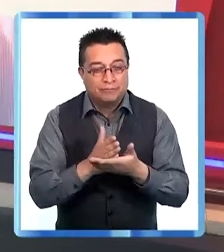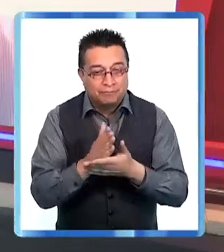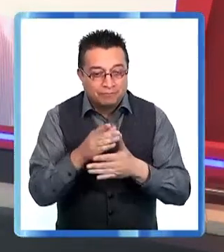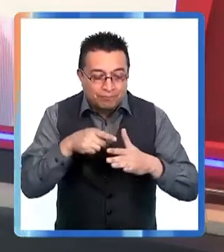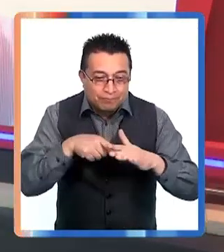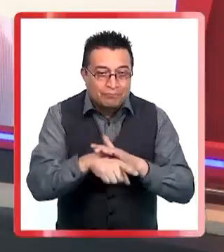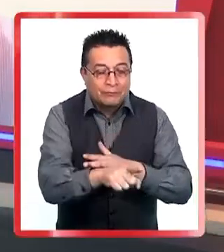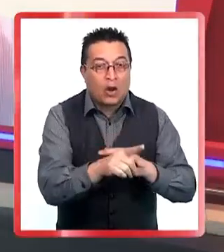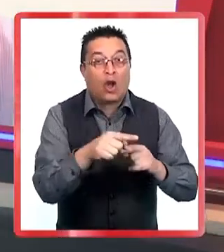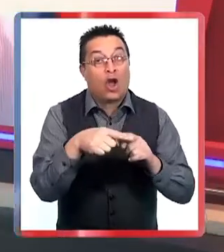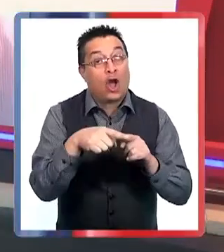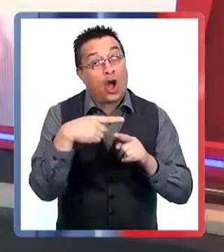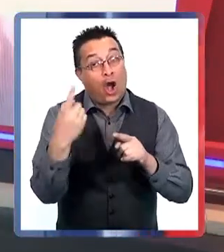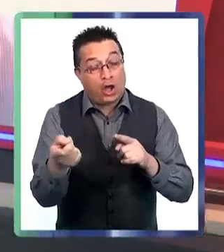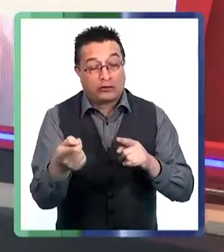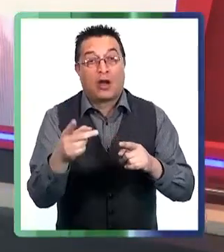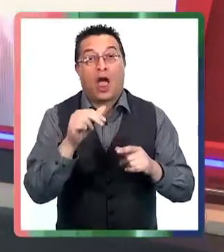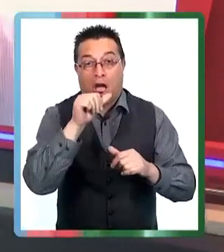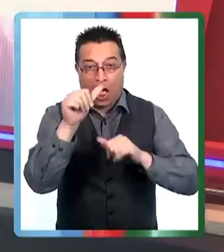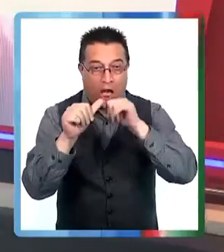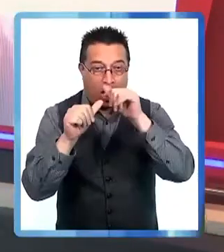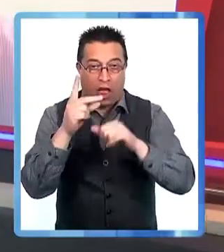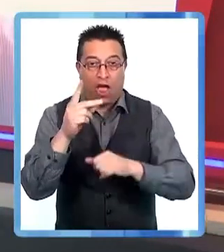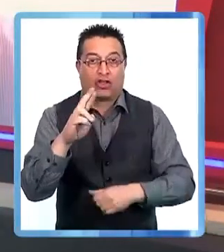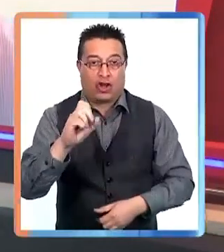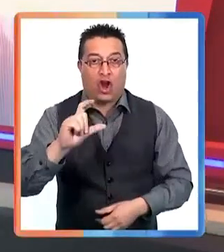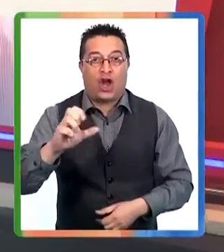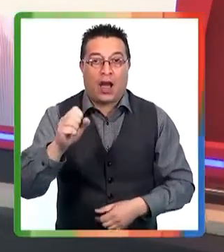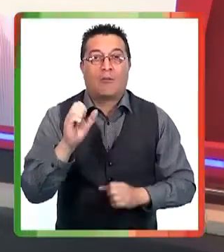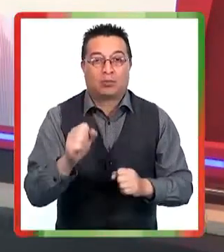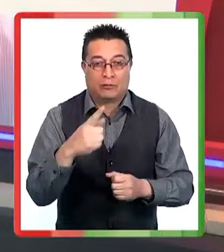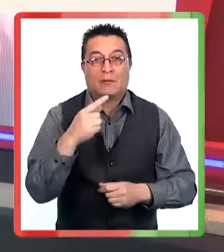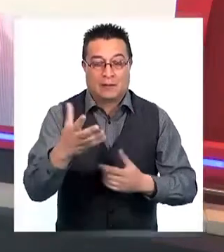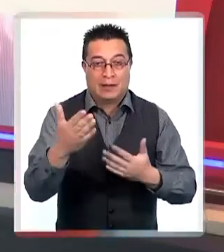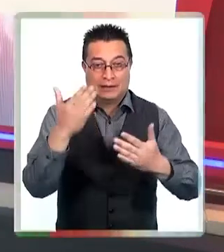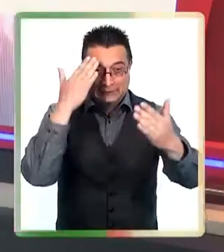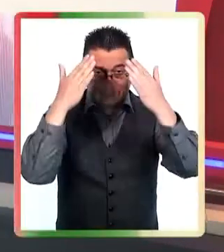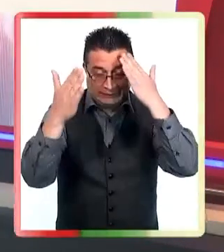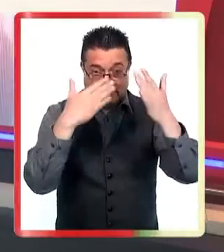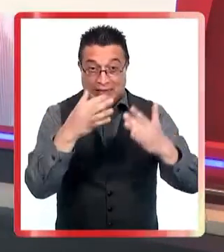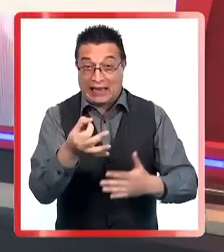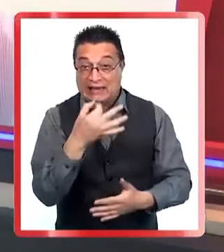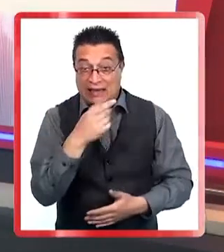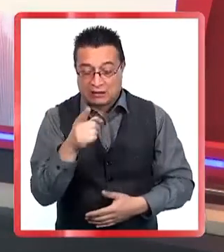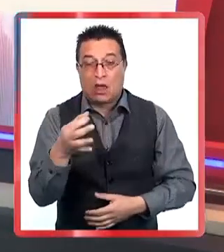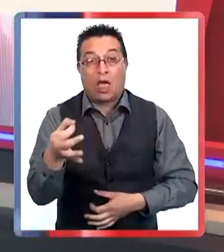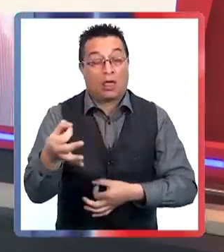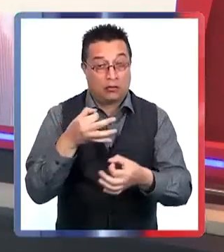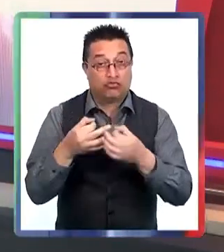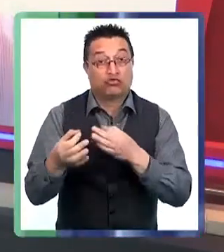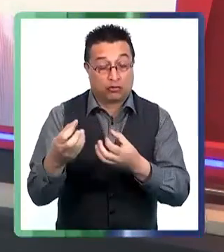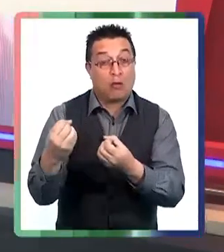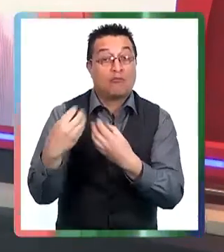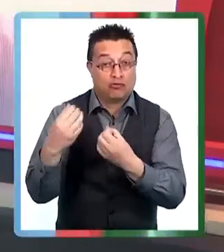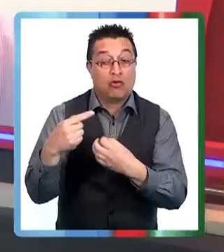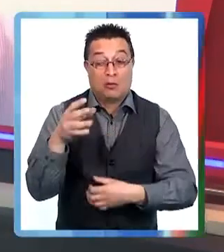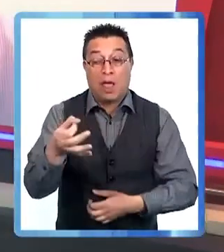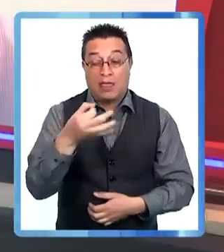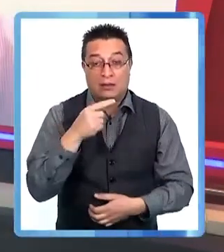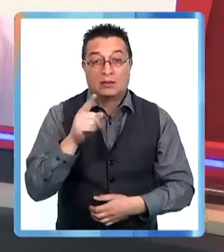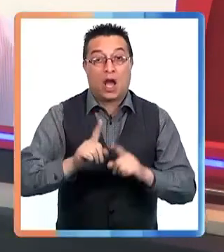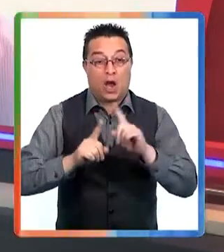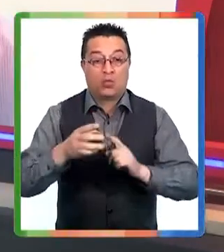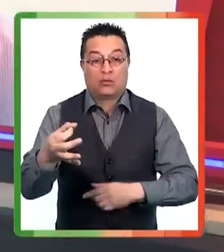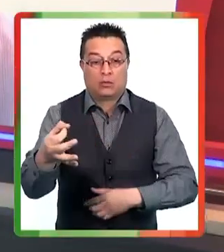puerta de entrada probablemente a muchas otras drogas. Eso los psiquiatras me lo han enseñado a mí. Yo de psiquiatría no sé mucho, pero tengo